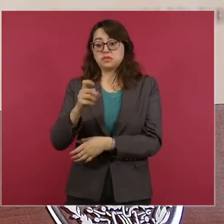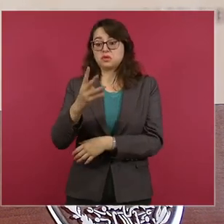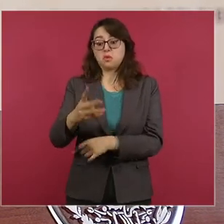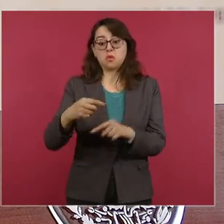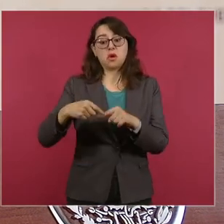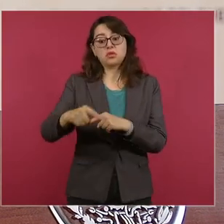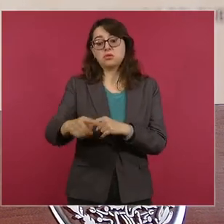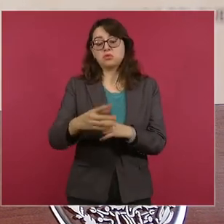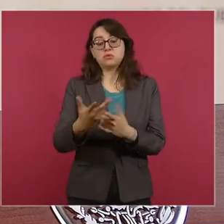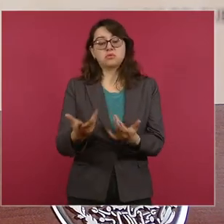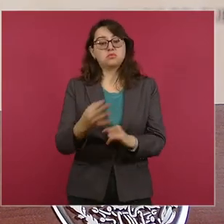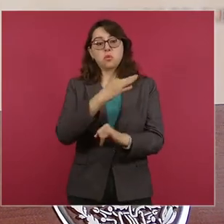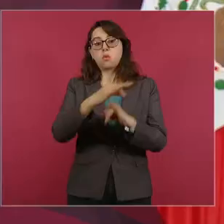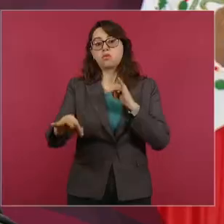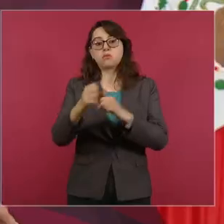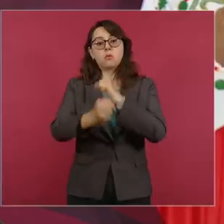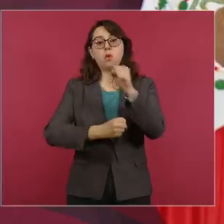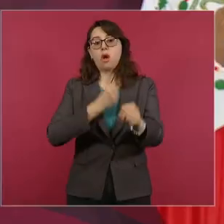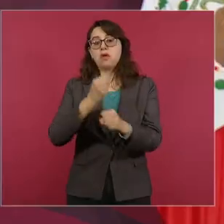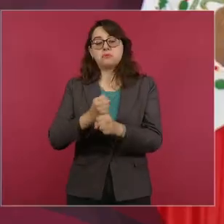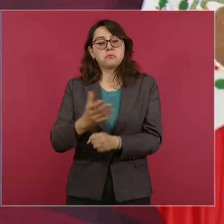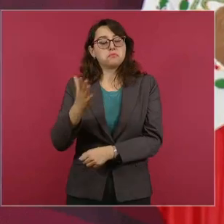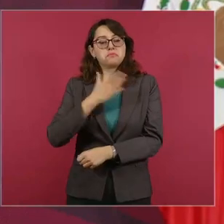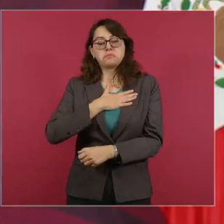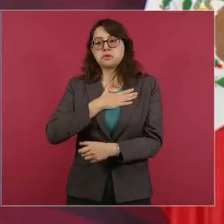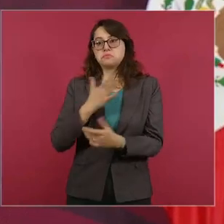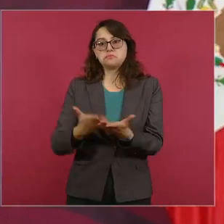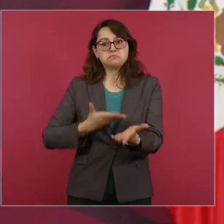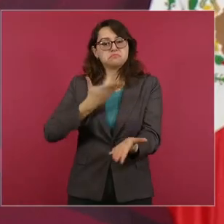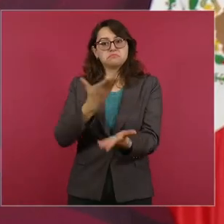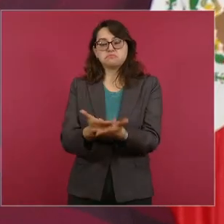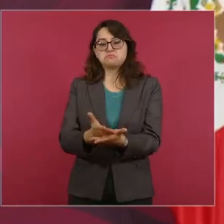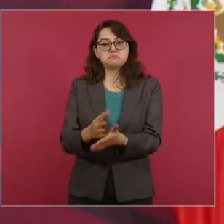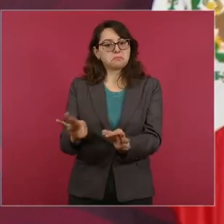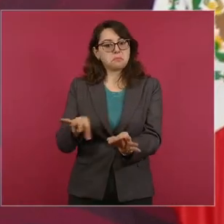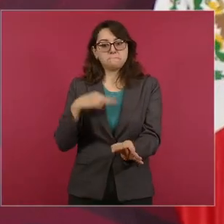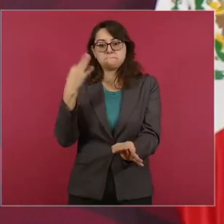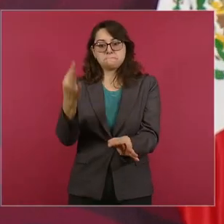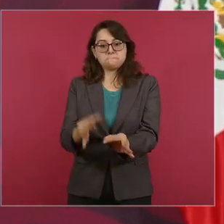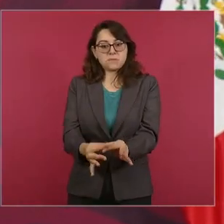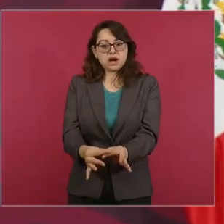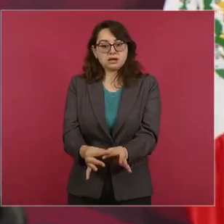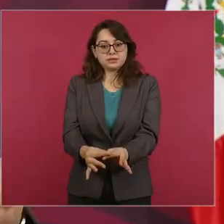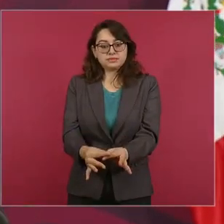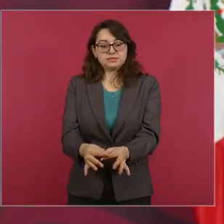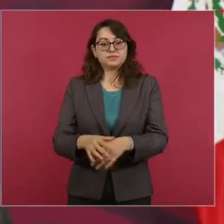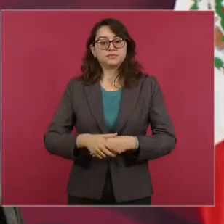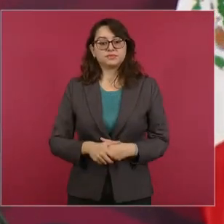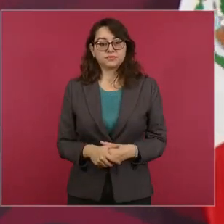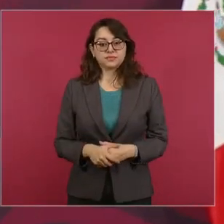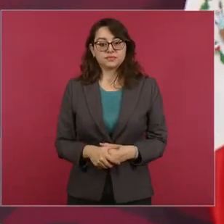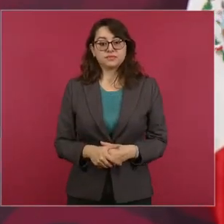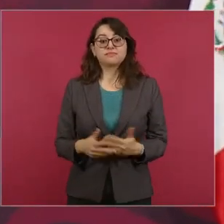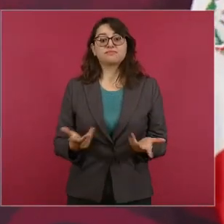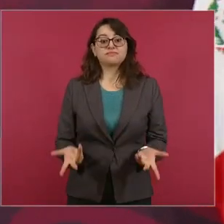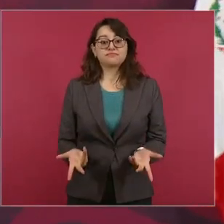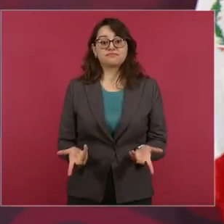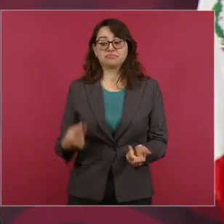y todos los presupuestos